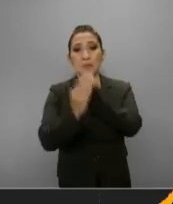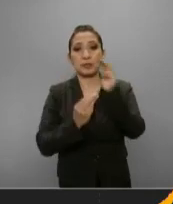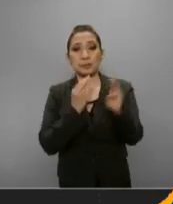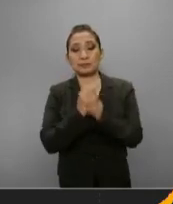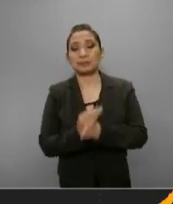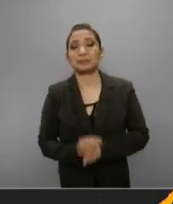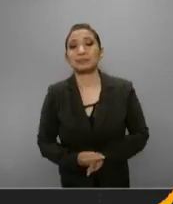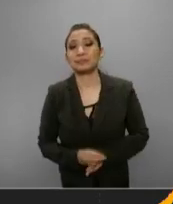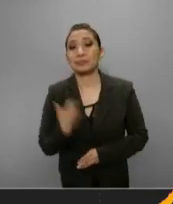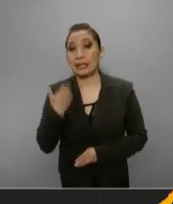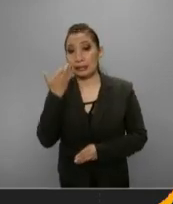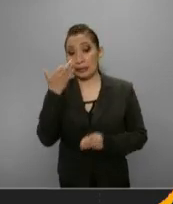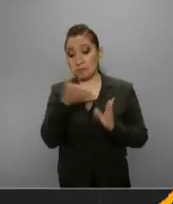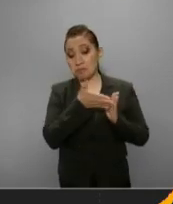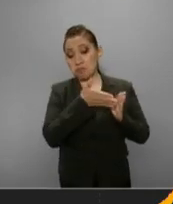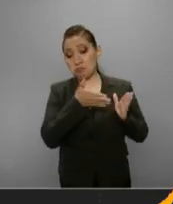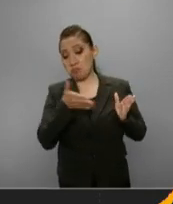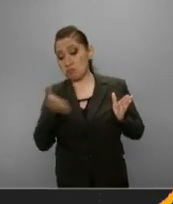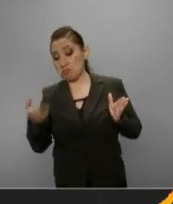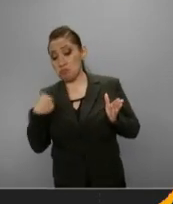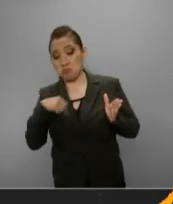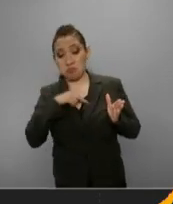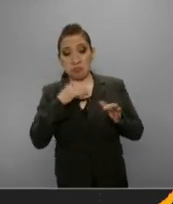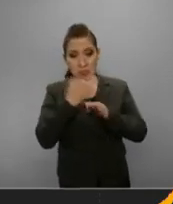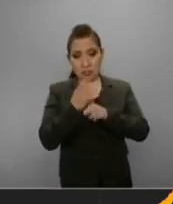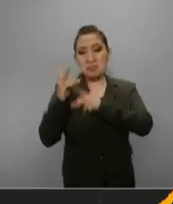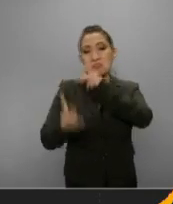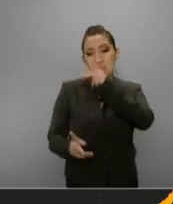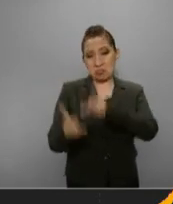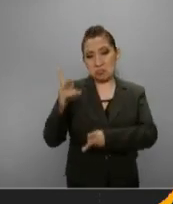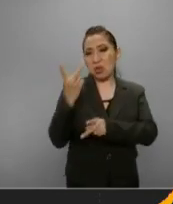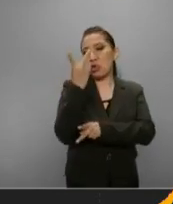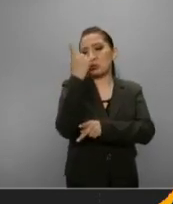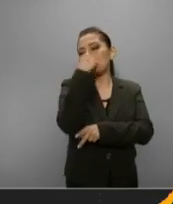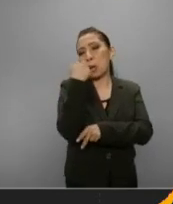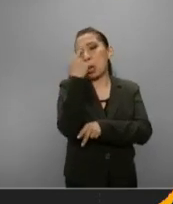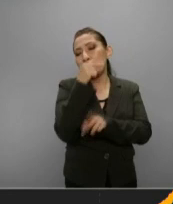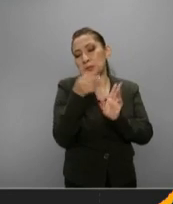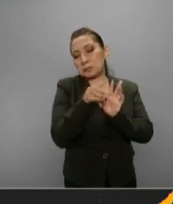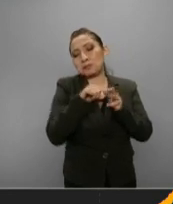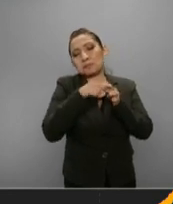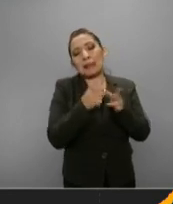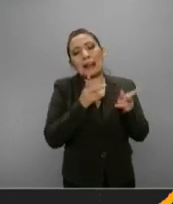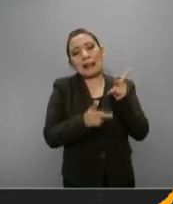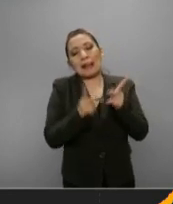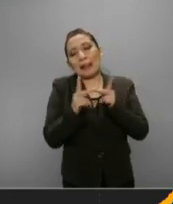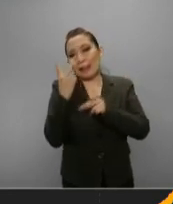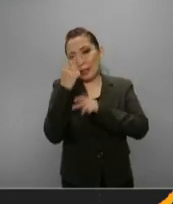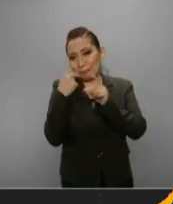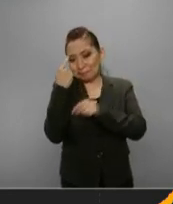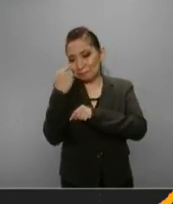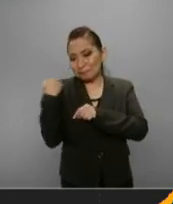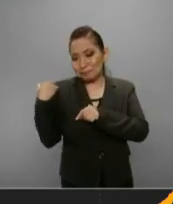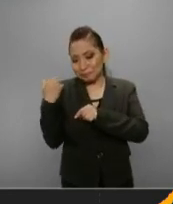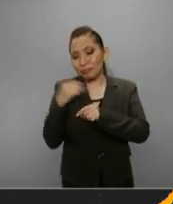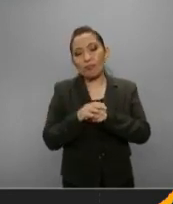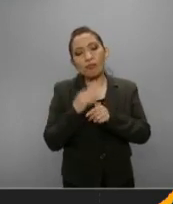planeta. Y en el tiempo que hemos estado platicando, en un par de horas, las más recientes 2